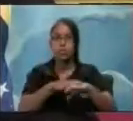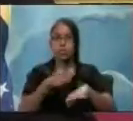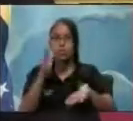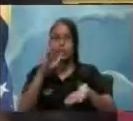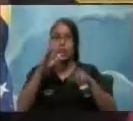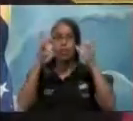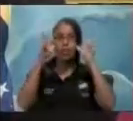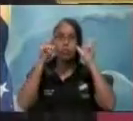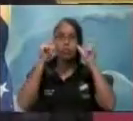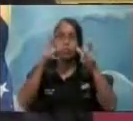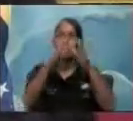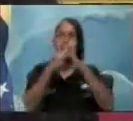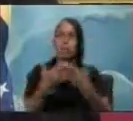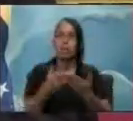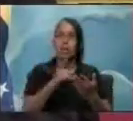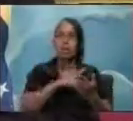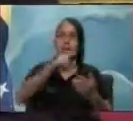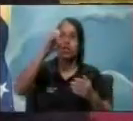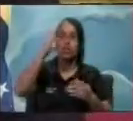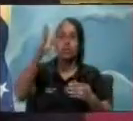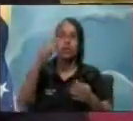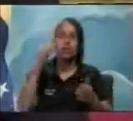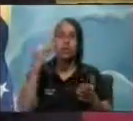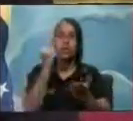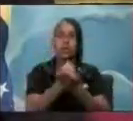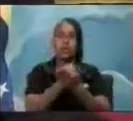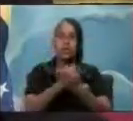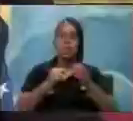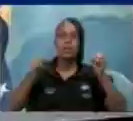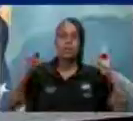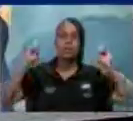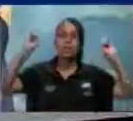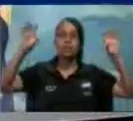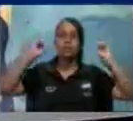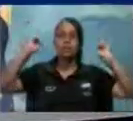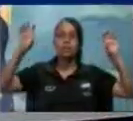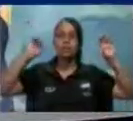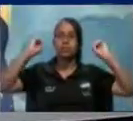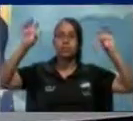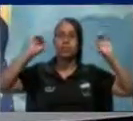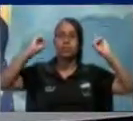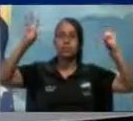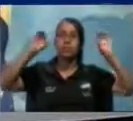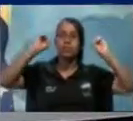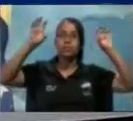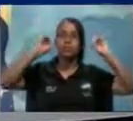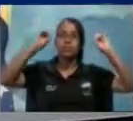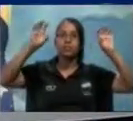escuchando la palabra. ¡Aleluya! De Dios. ¡Yeah!